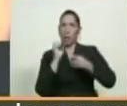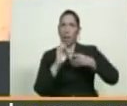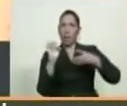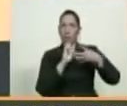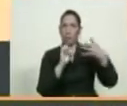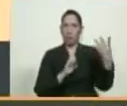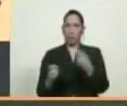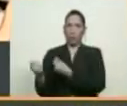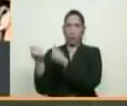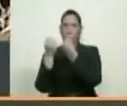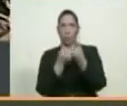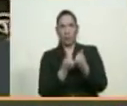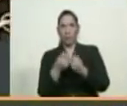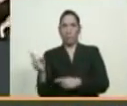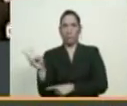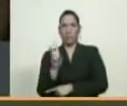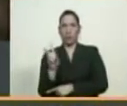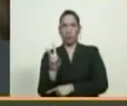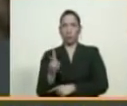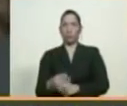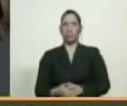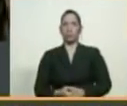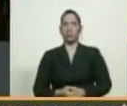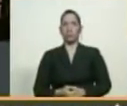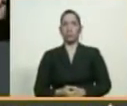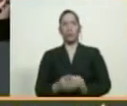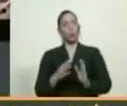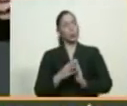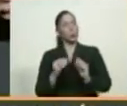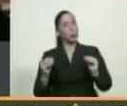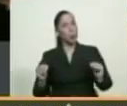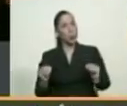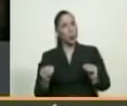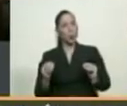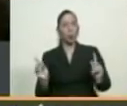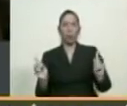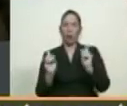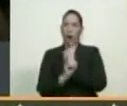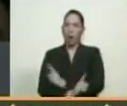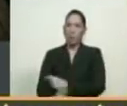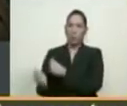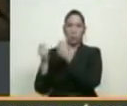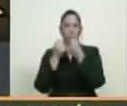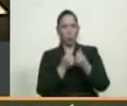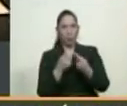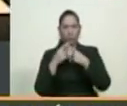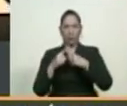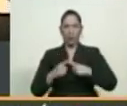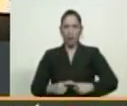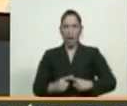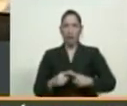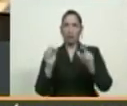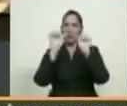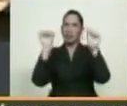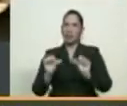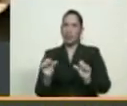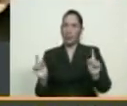economía venezolana. Todo lo que tiene que ver con reforma tributaria, con reforma fiscal, con sistema cambiario,